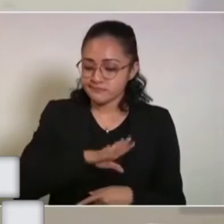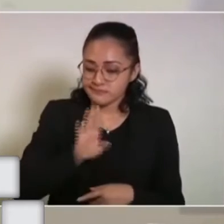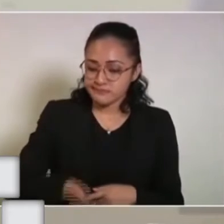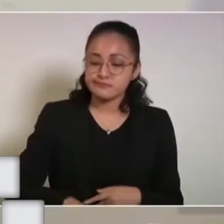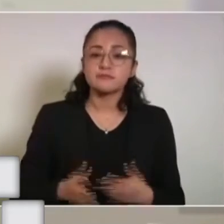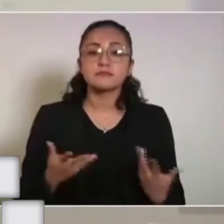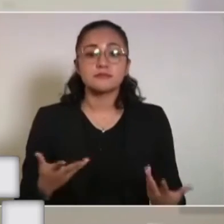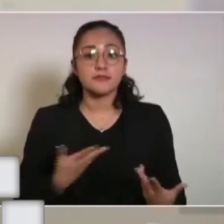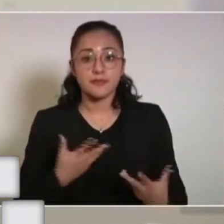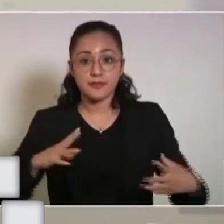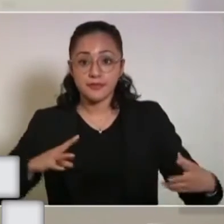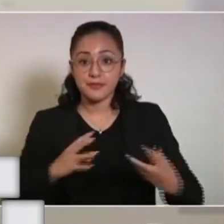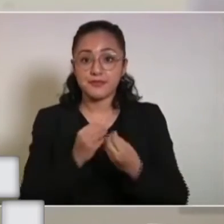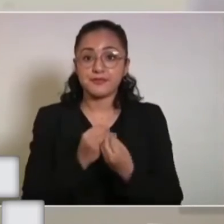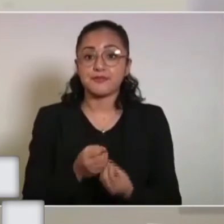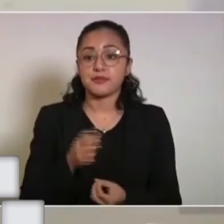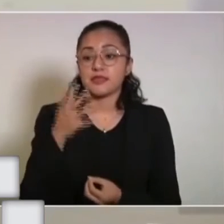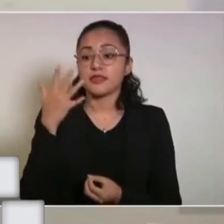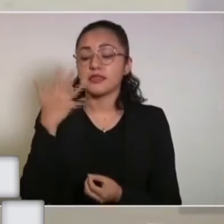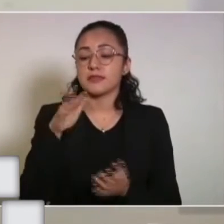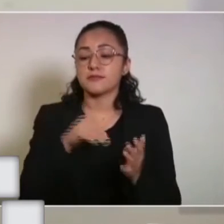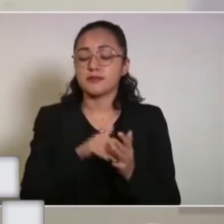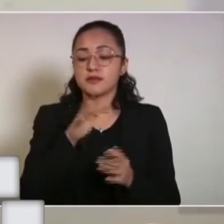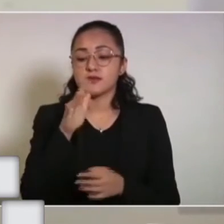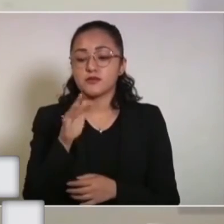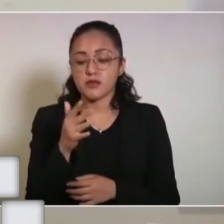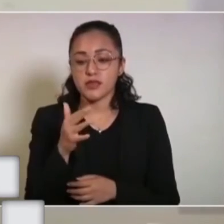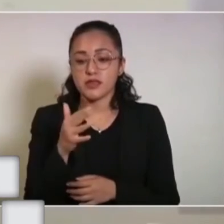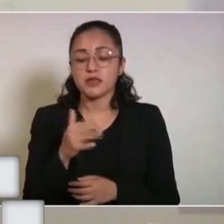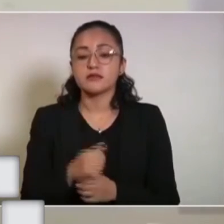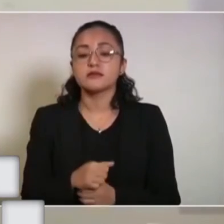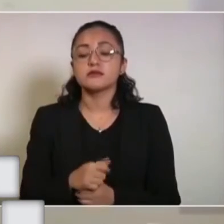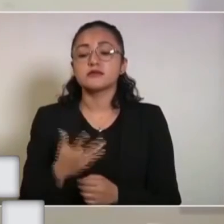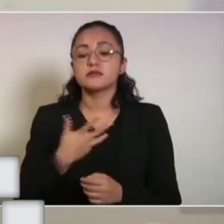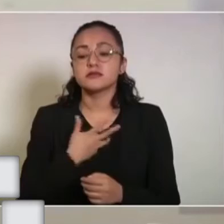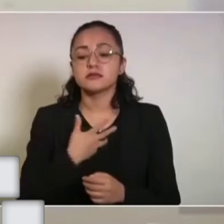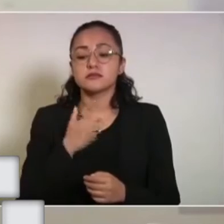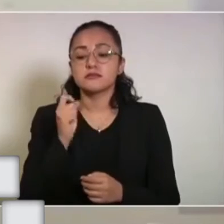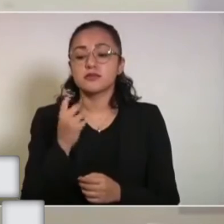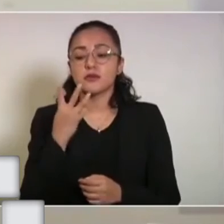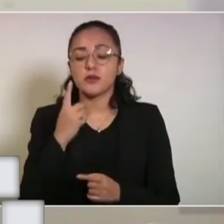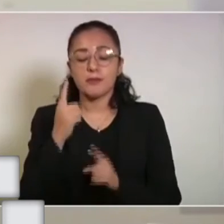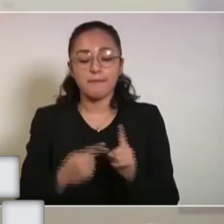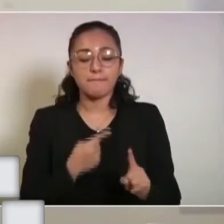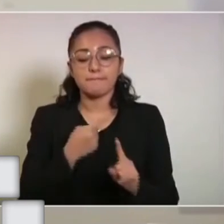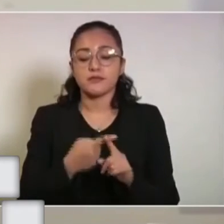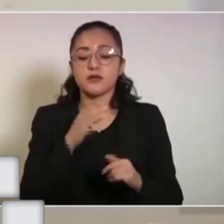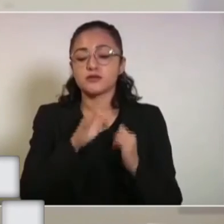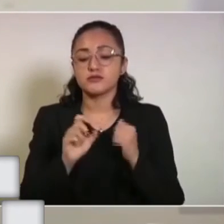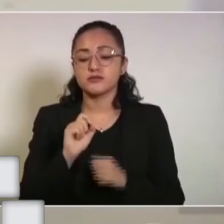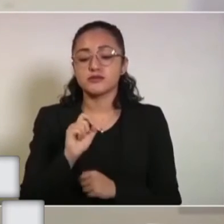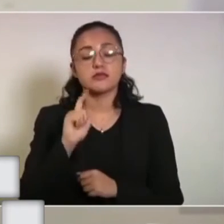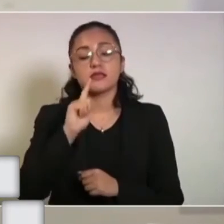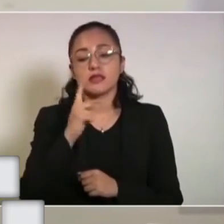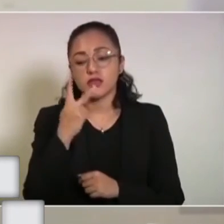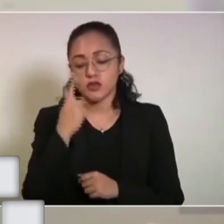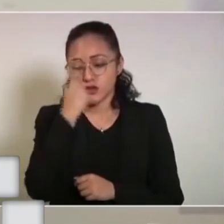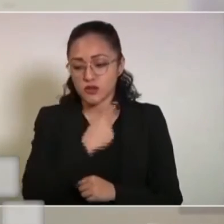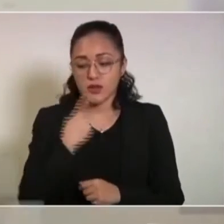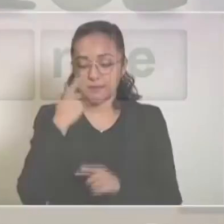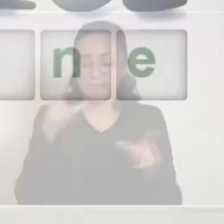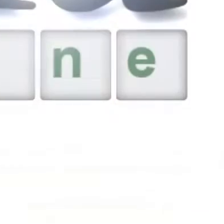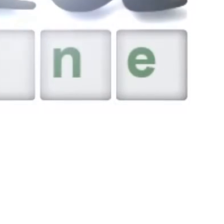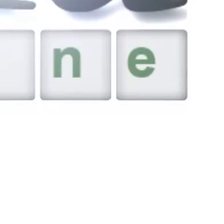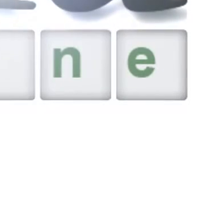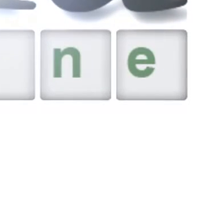defunciones tenemos un acumulado de 10 mil 50 teniendo 24 defunciones más en las últimas 72